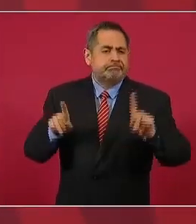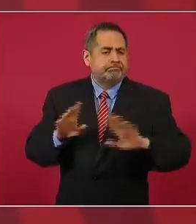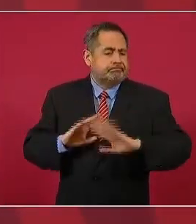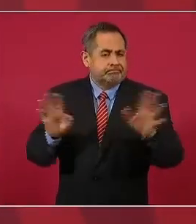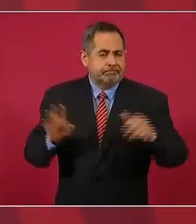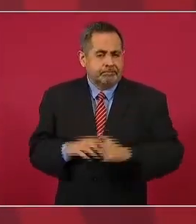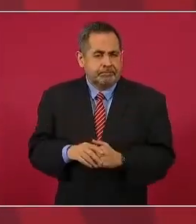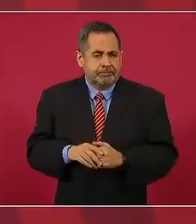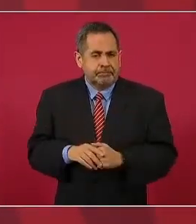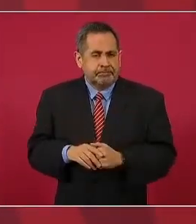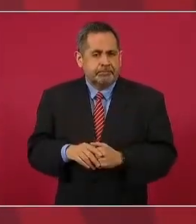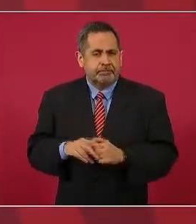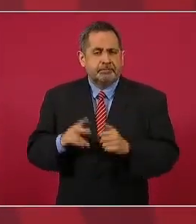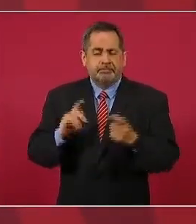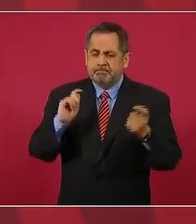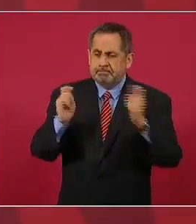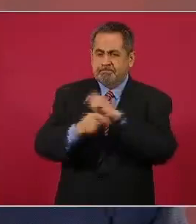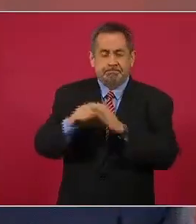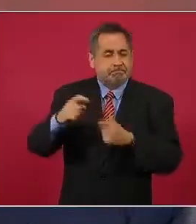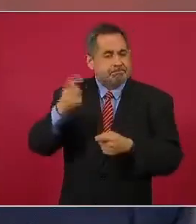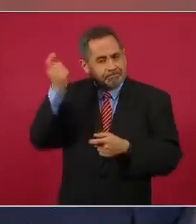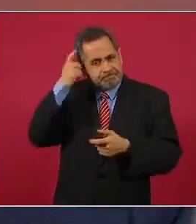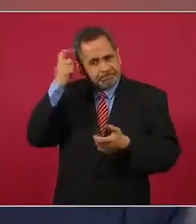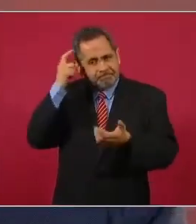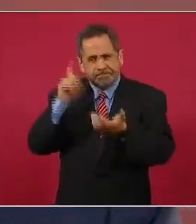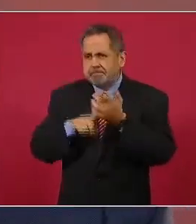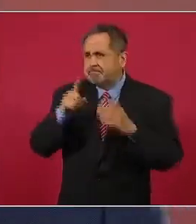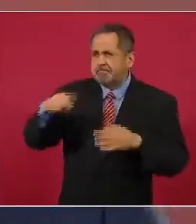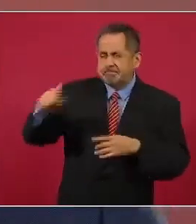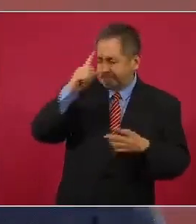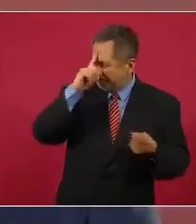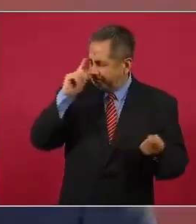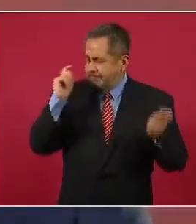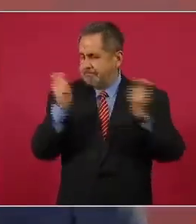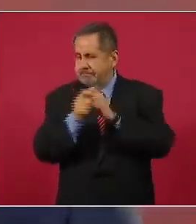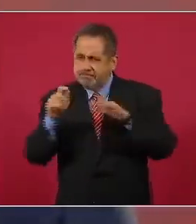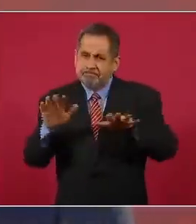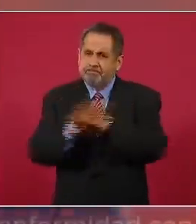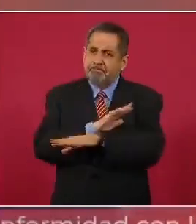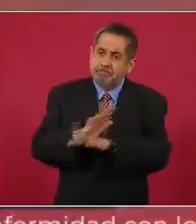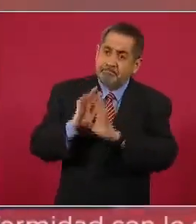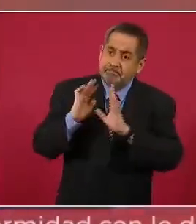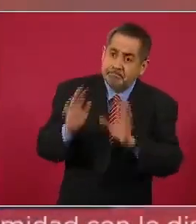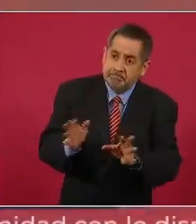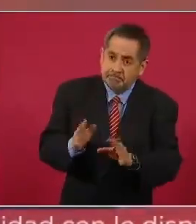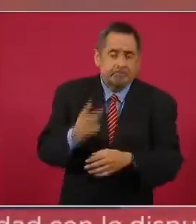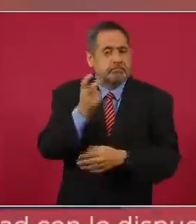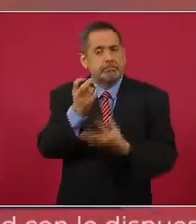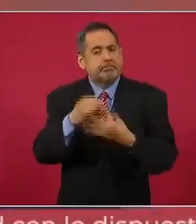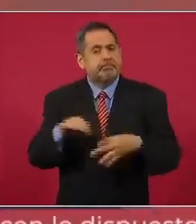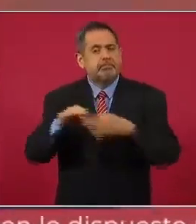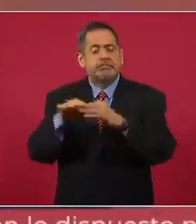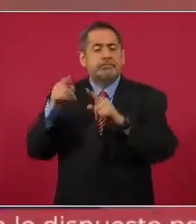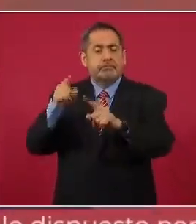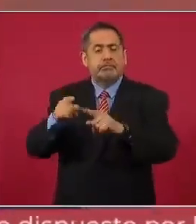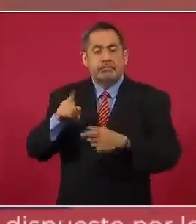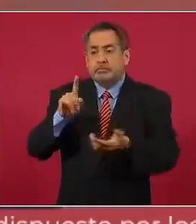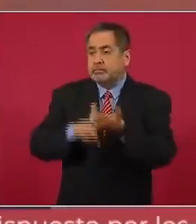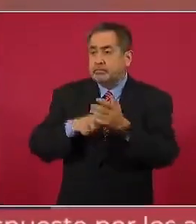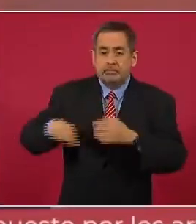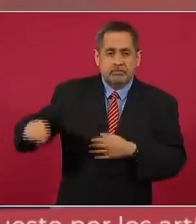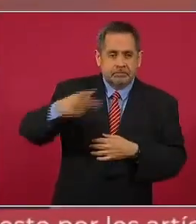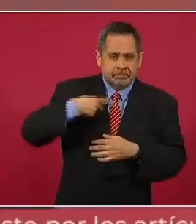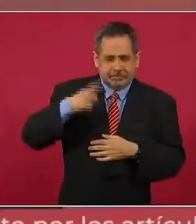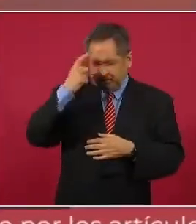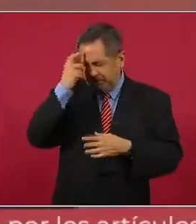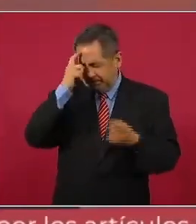y como siempre lo digo, es un cambio de mentalidad. Eso es lo más difícil de lograr, pero también es lo más importante, porque cuando cambia la mentalidad del